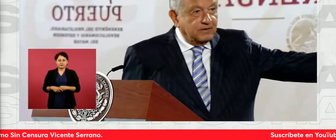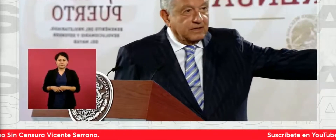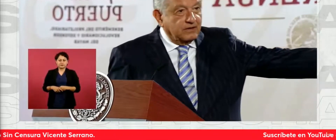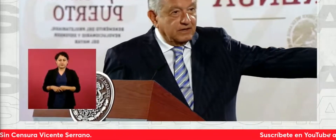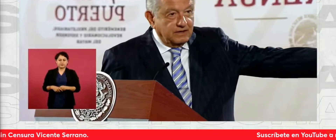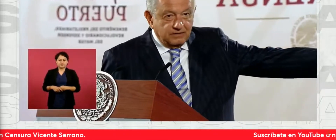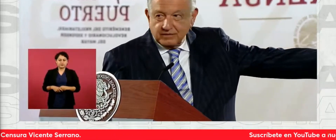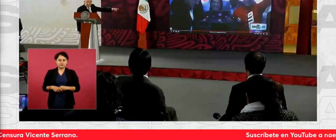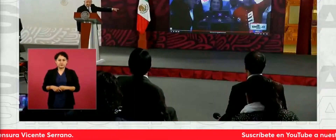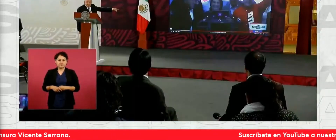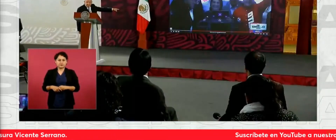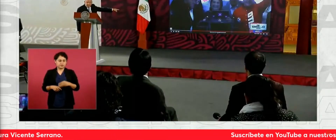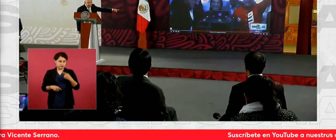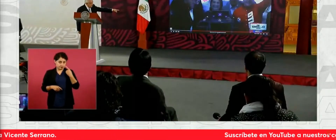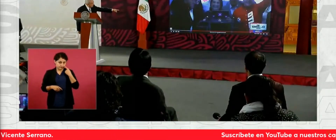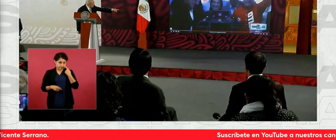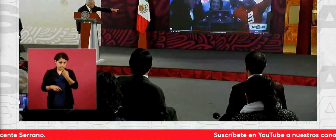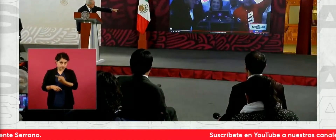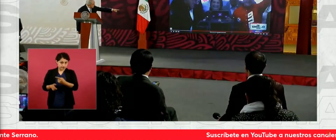dijeron a qué hora.